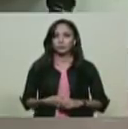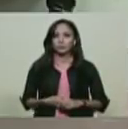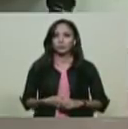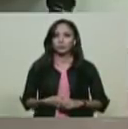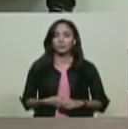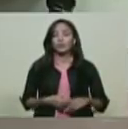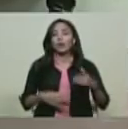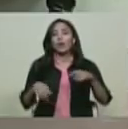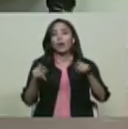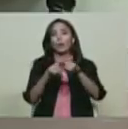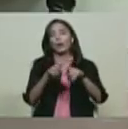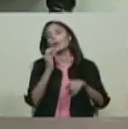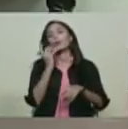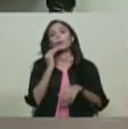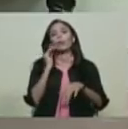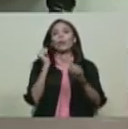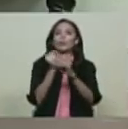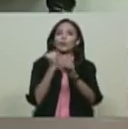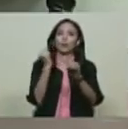iniciativas. Igualmente los trabajadores.